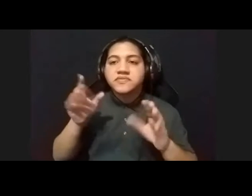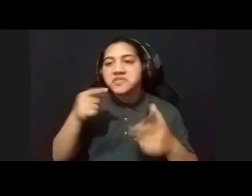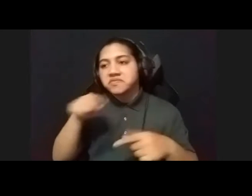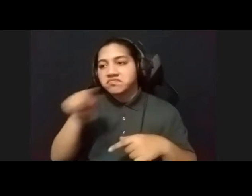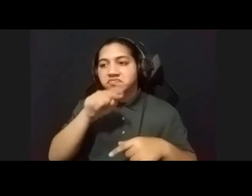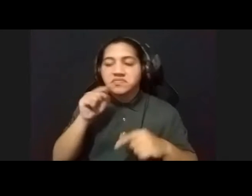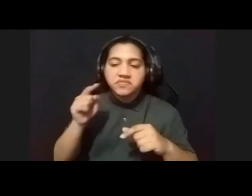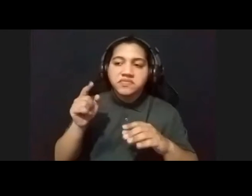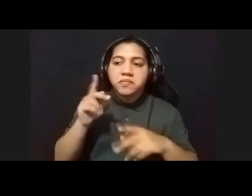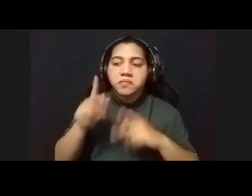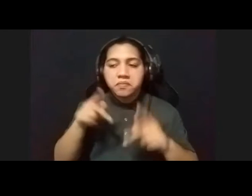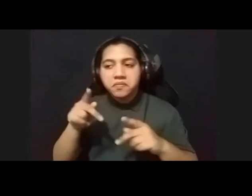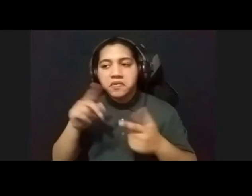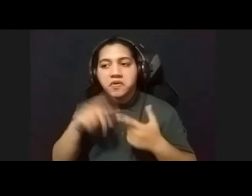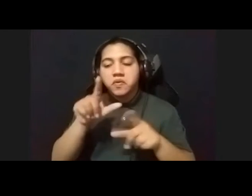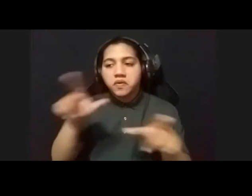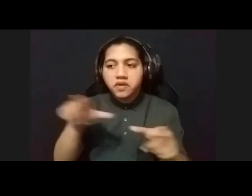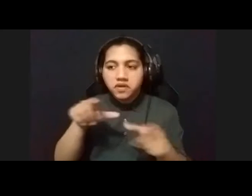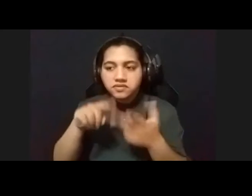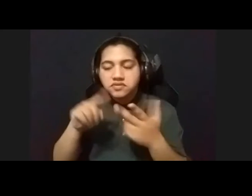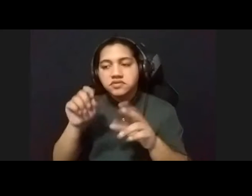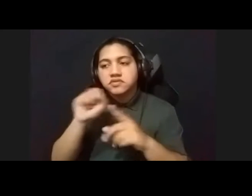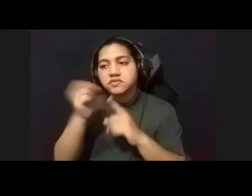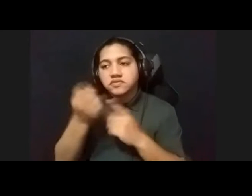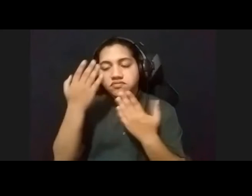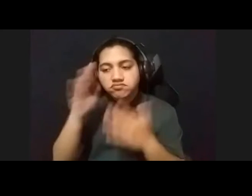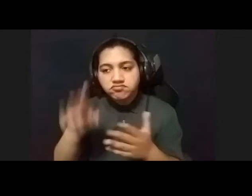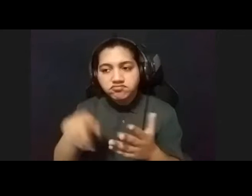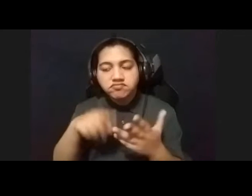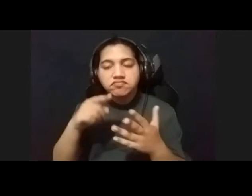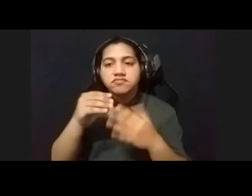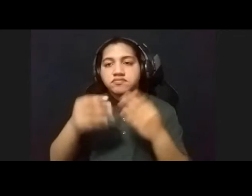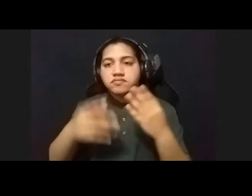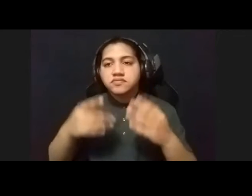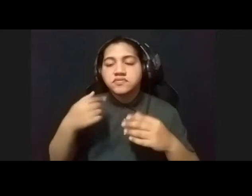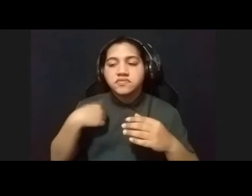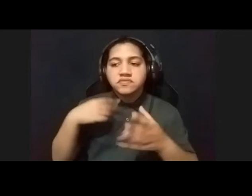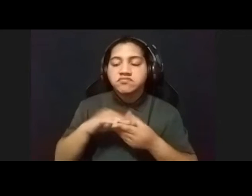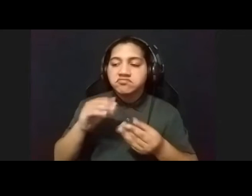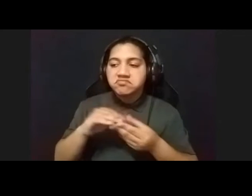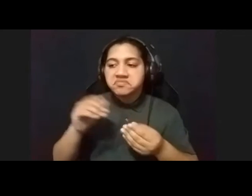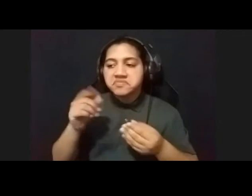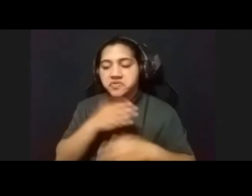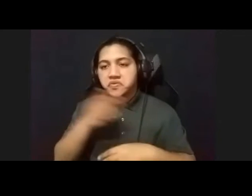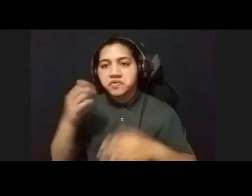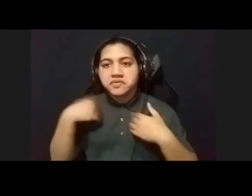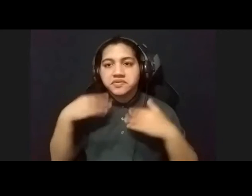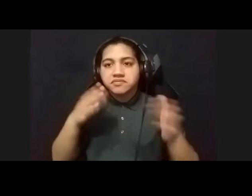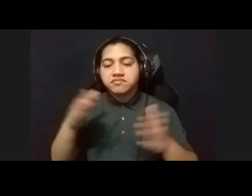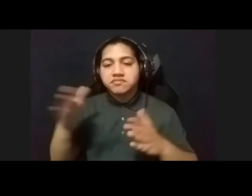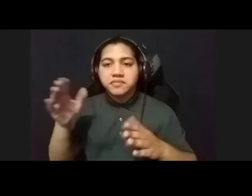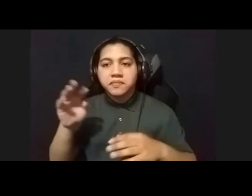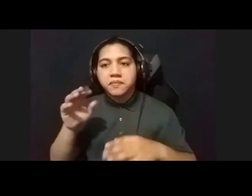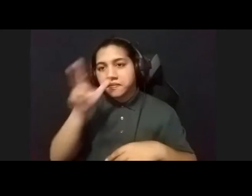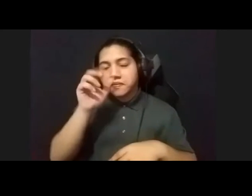situaciones desconocidas. A través de los cuentos yo colocaría, pues si ustedes tuvieran todos los cuentos de Martina,